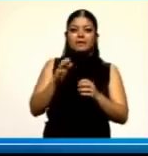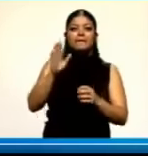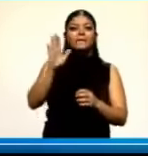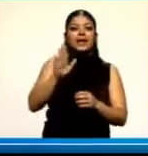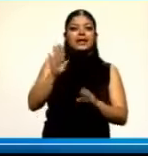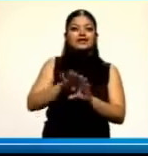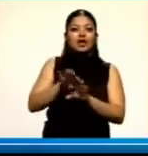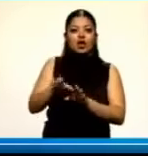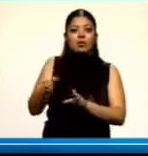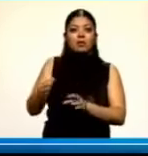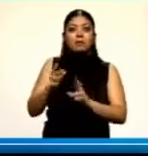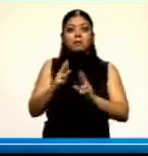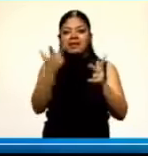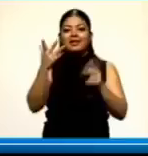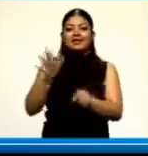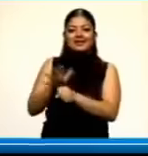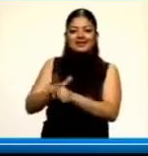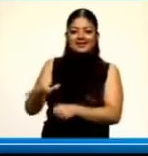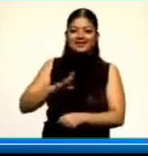nuestro repuesto.